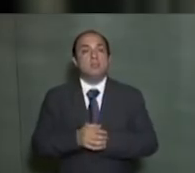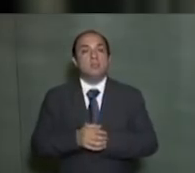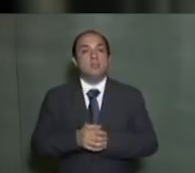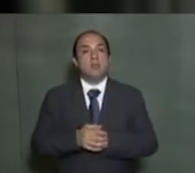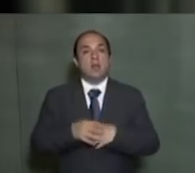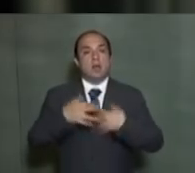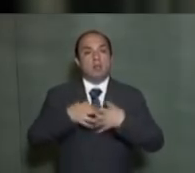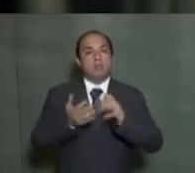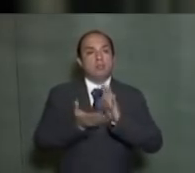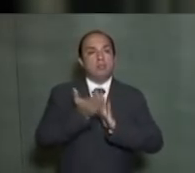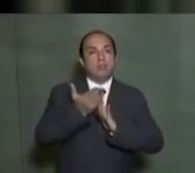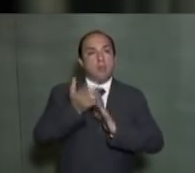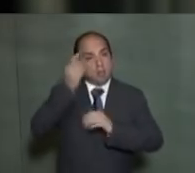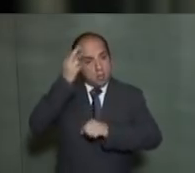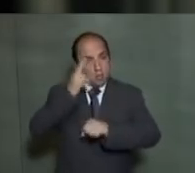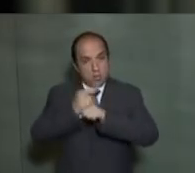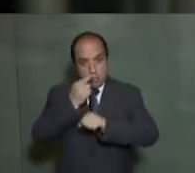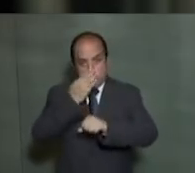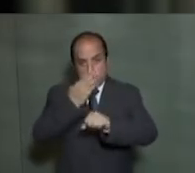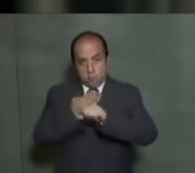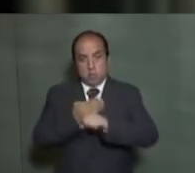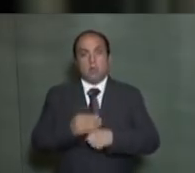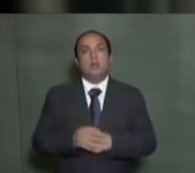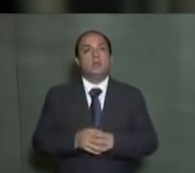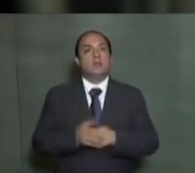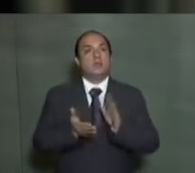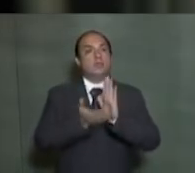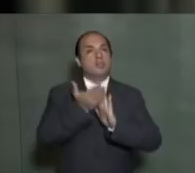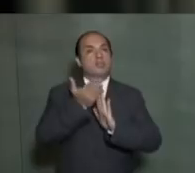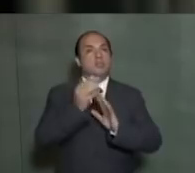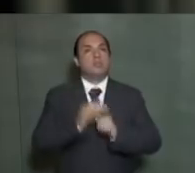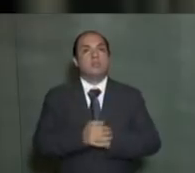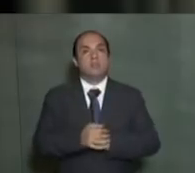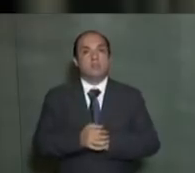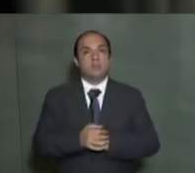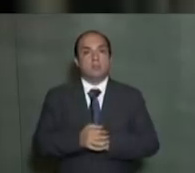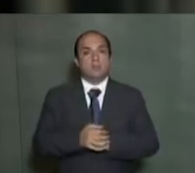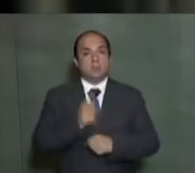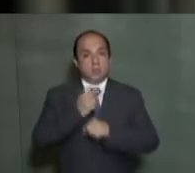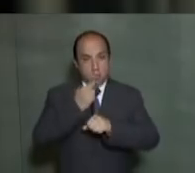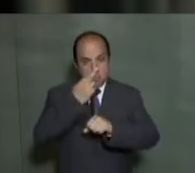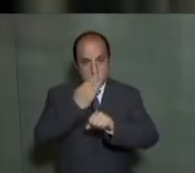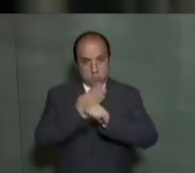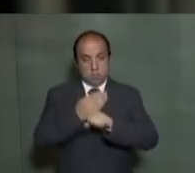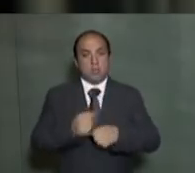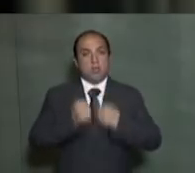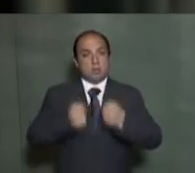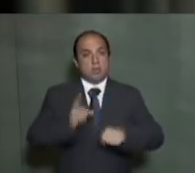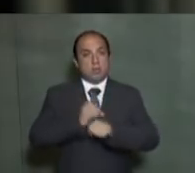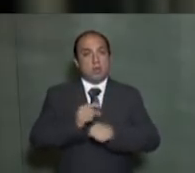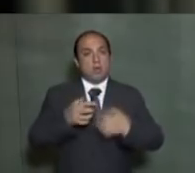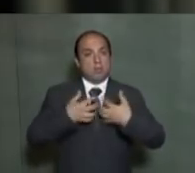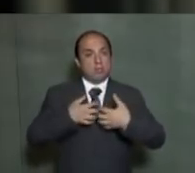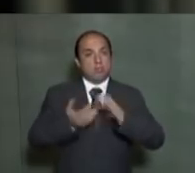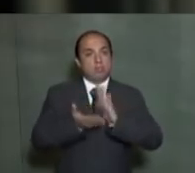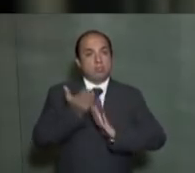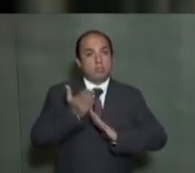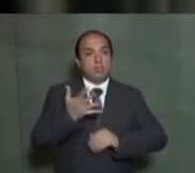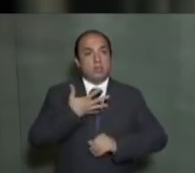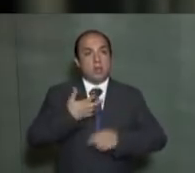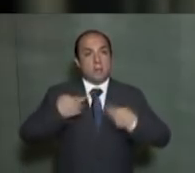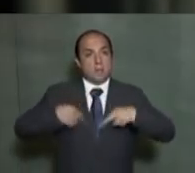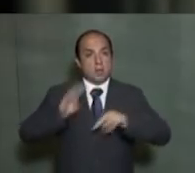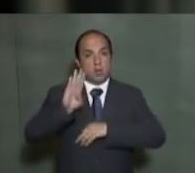geotecnistas, directores responsables de obra, corresponsables en seguridad estructural, y están representadas las 4